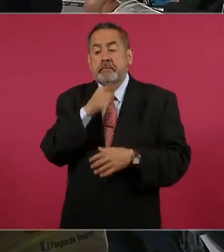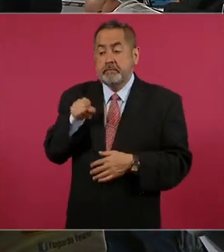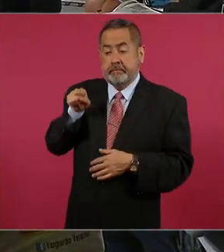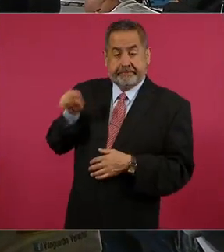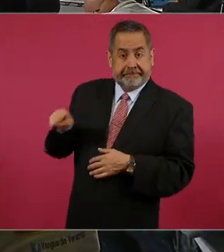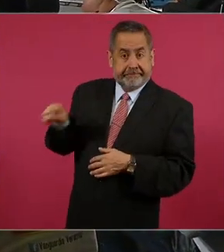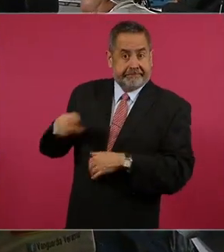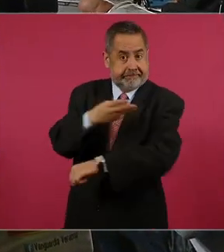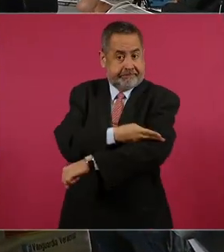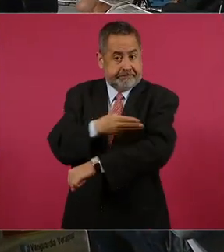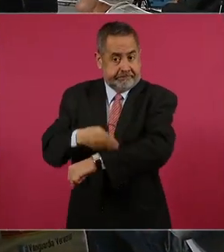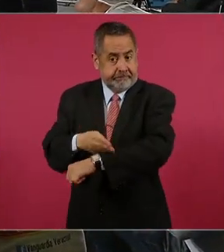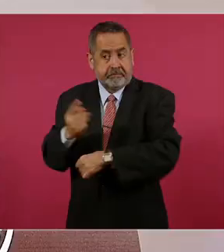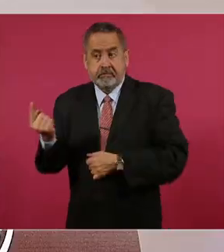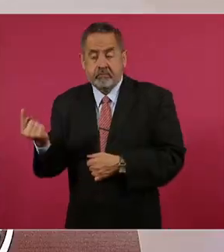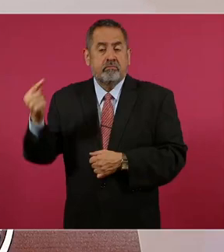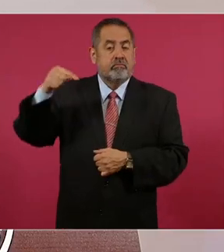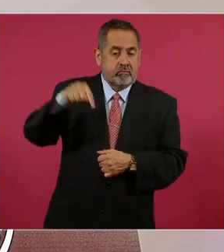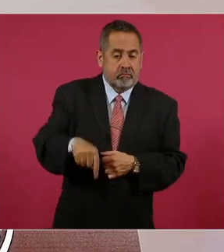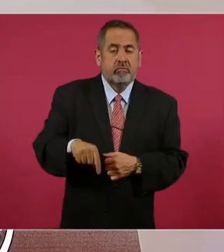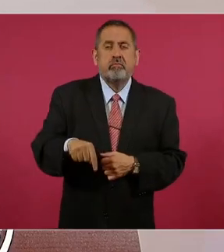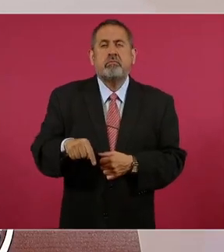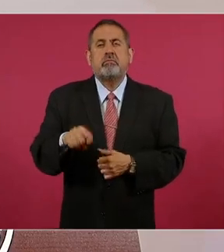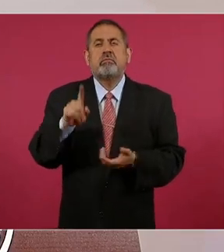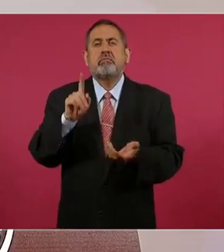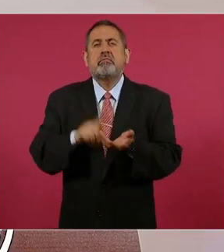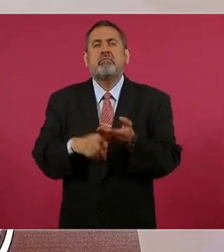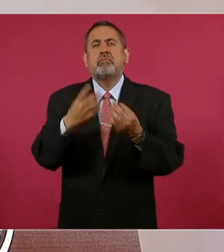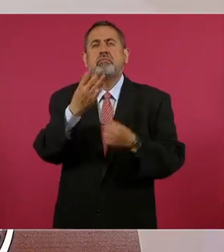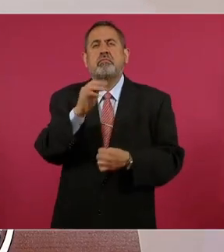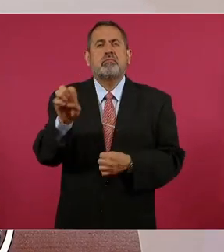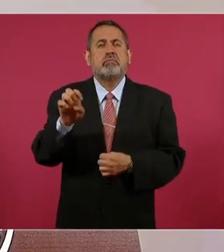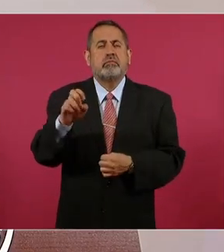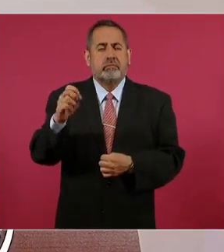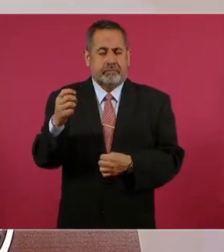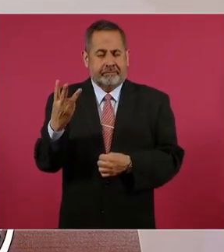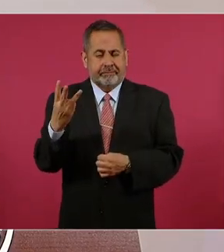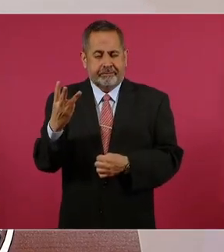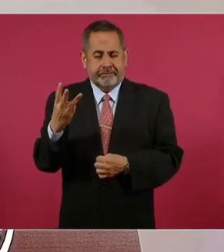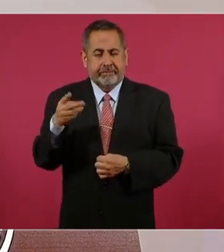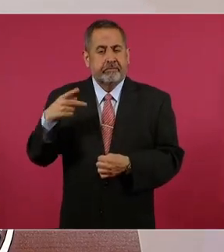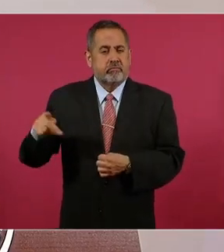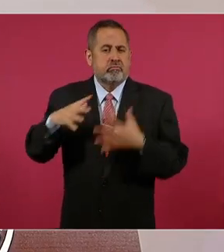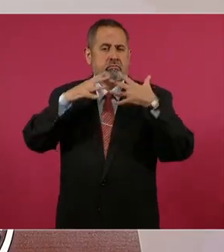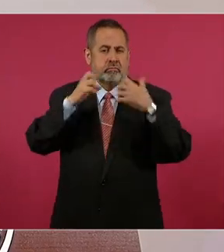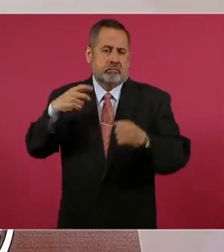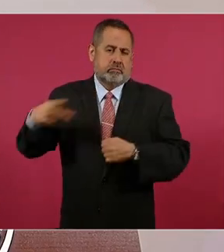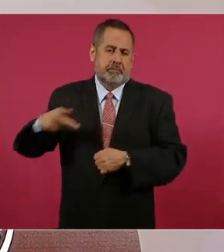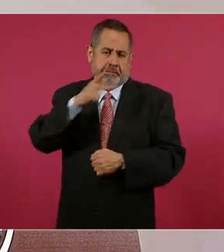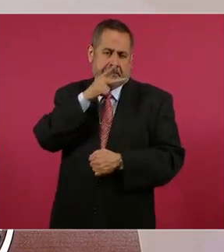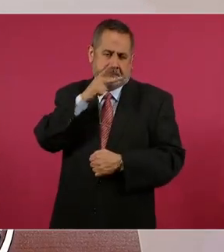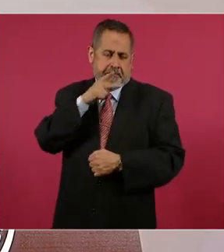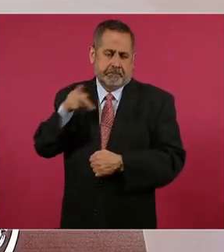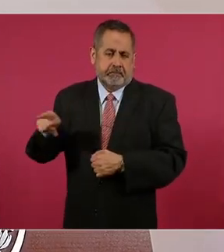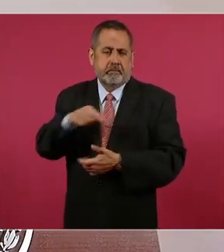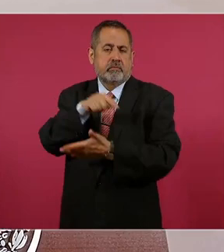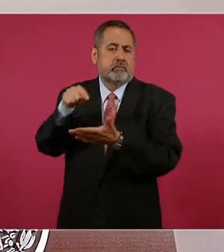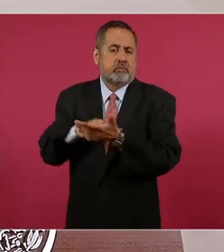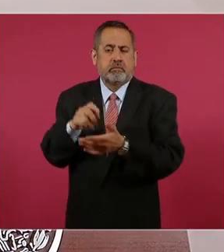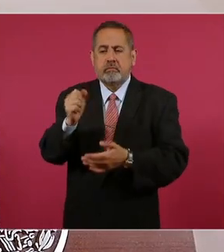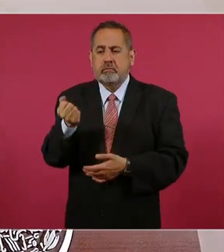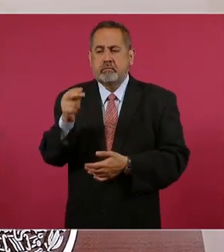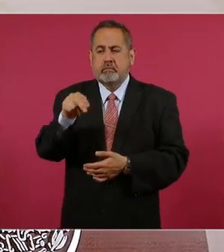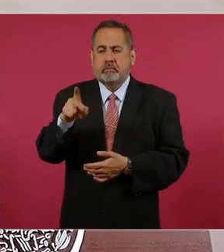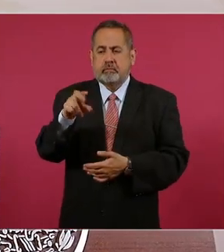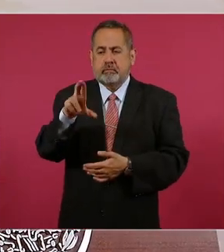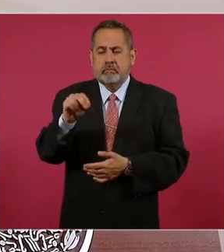al hacerse cargo en 1903 de una hacienda de su padre en San Pedro de las Colonias,